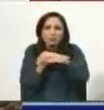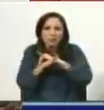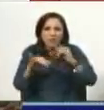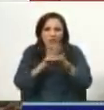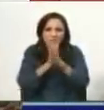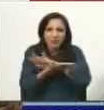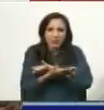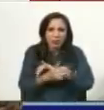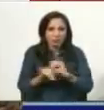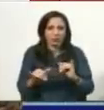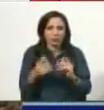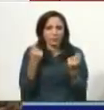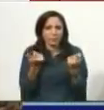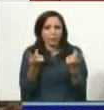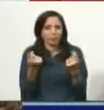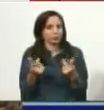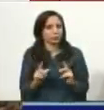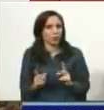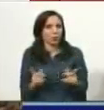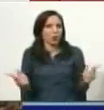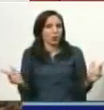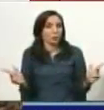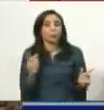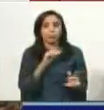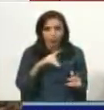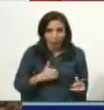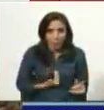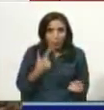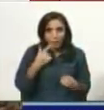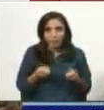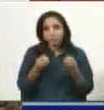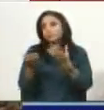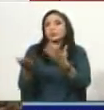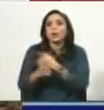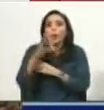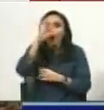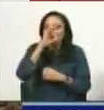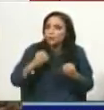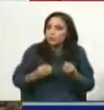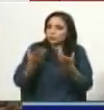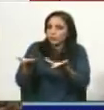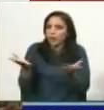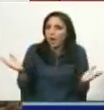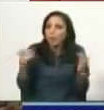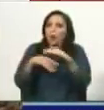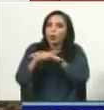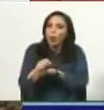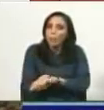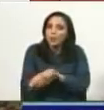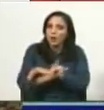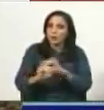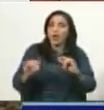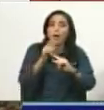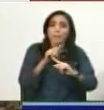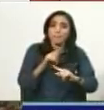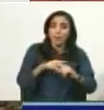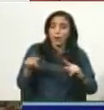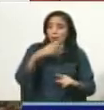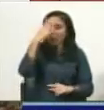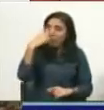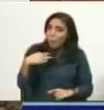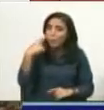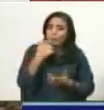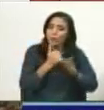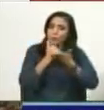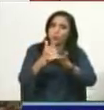vale. El que pueda tener su pernil por otra vía, téngalo por otra vía y déjele al que no tiene que el gobierno lo